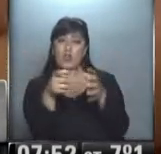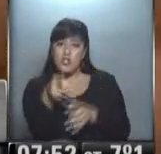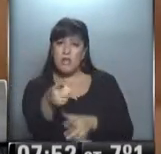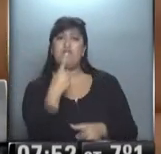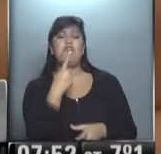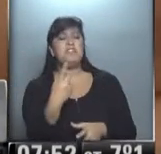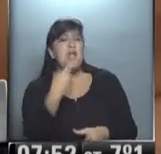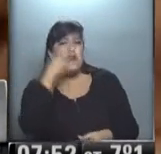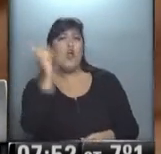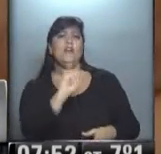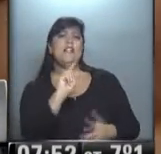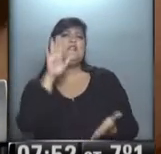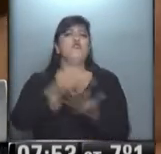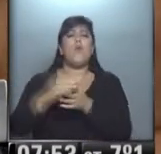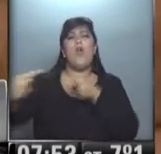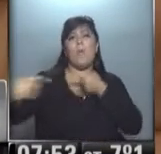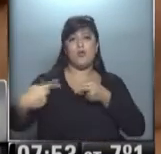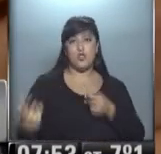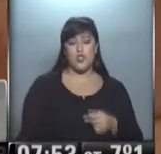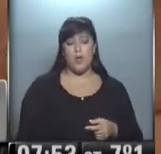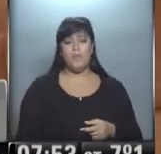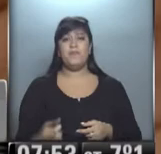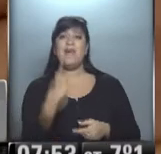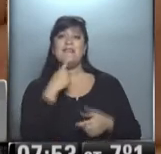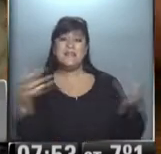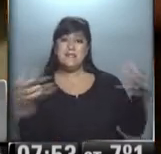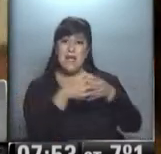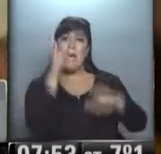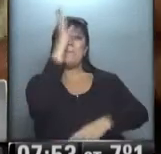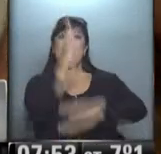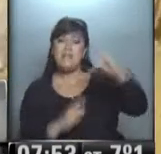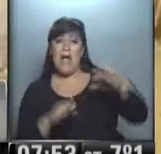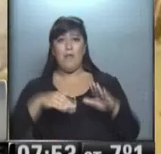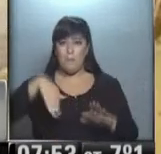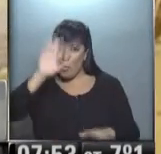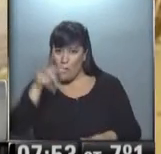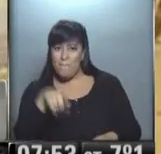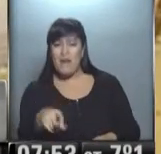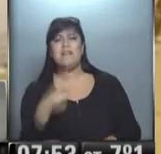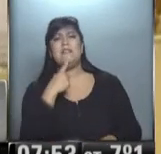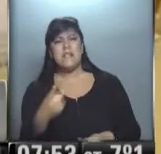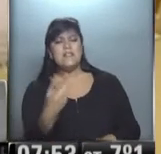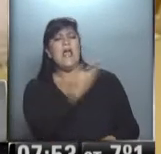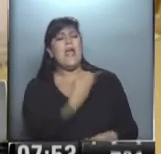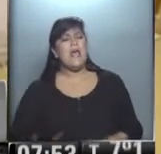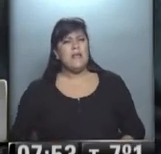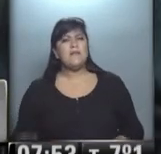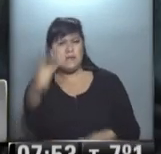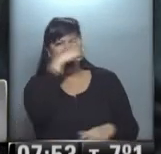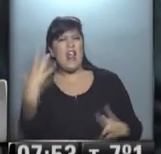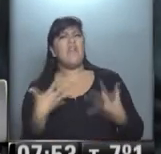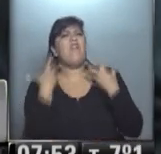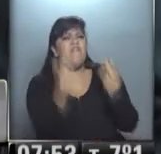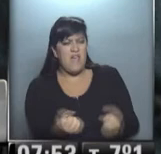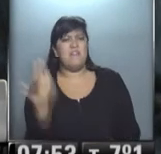cuestión y más de la mitad consideran que el gobierno está representando los intereses nacionales en los